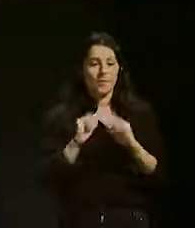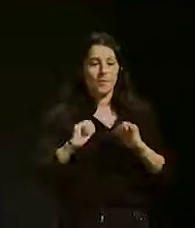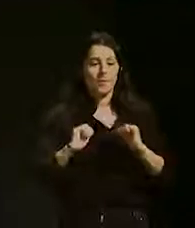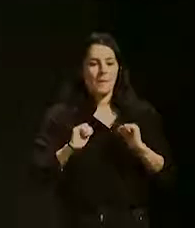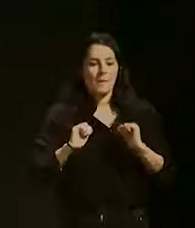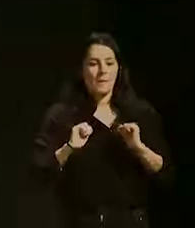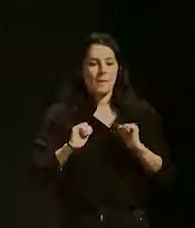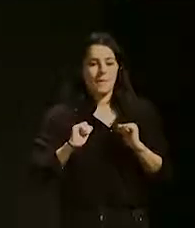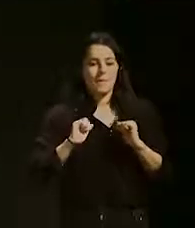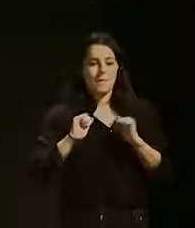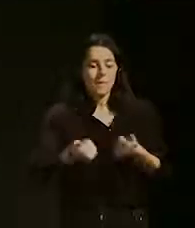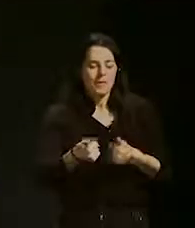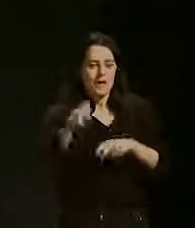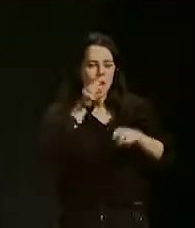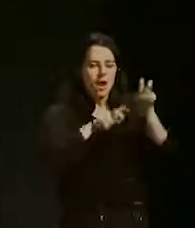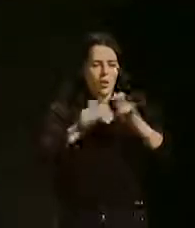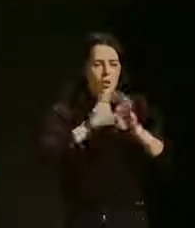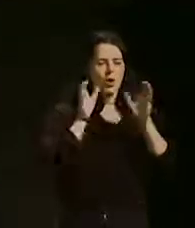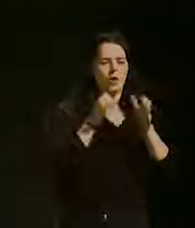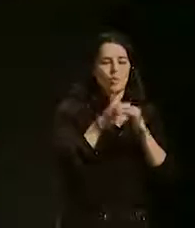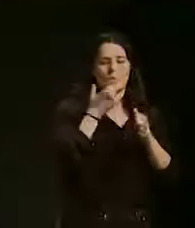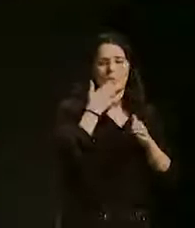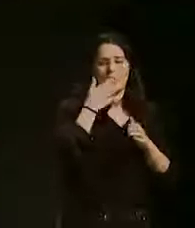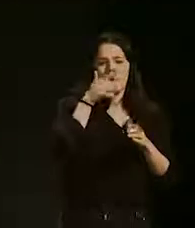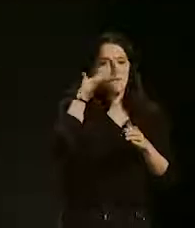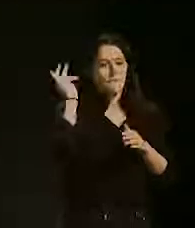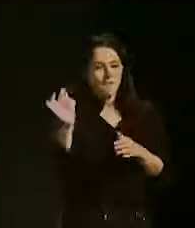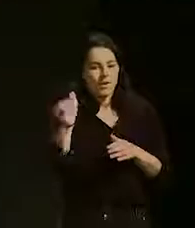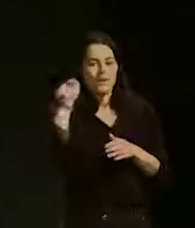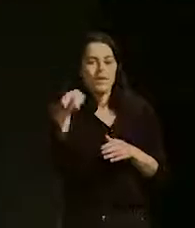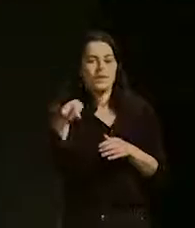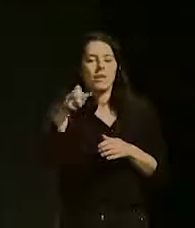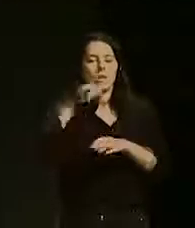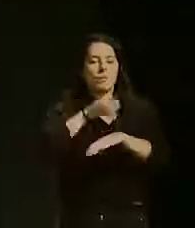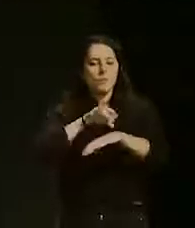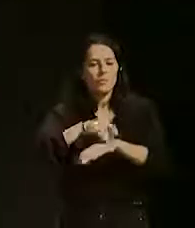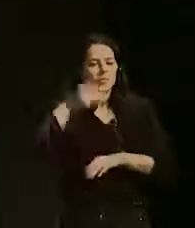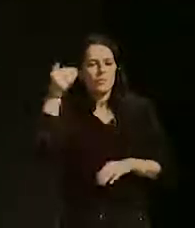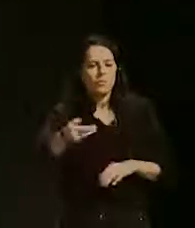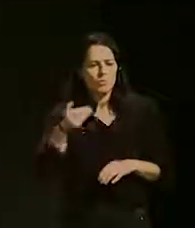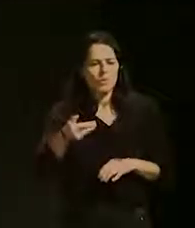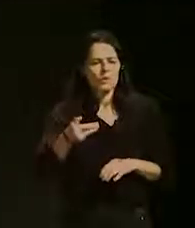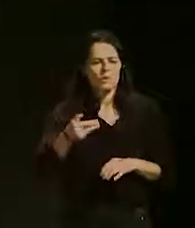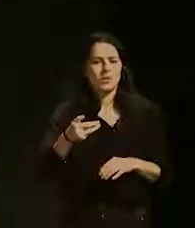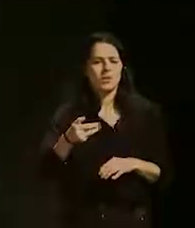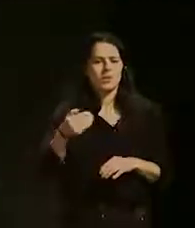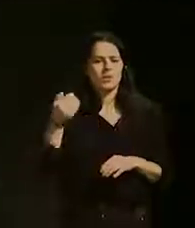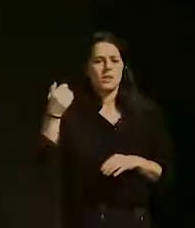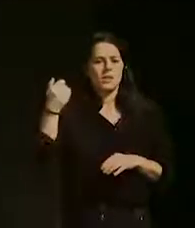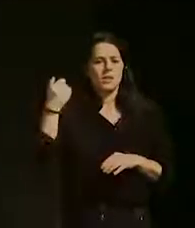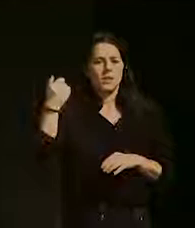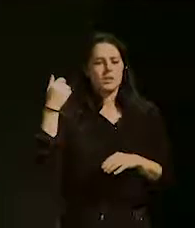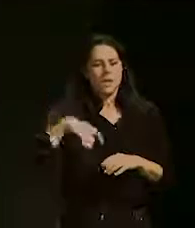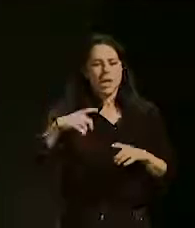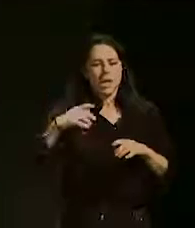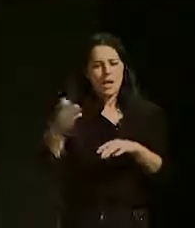portar nosotros en Francia, donde estaba un doctor muy importante que tenía una larga historia tratando mi malattia.